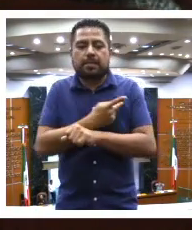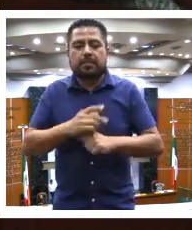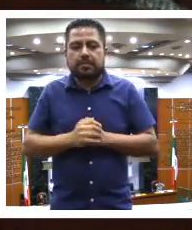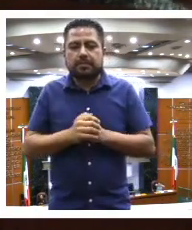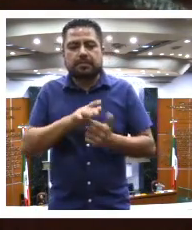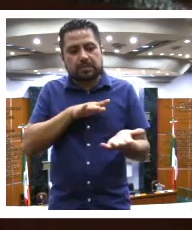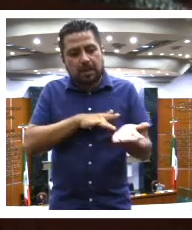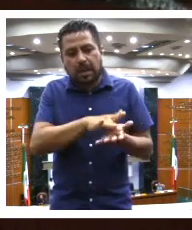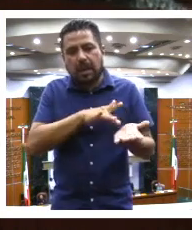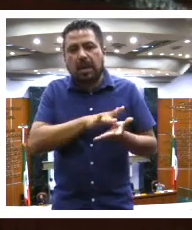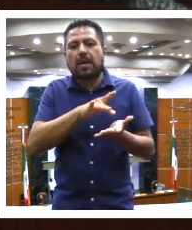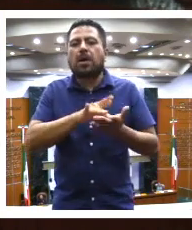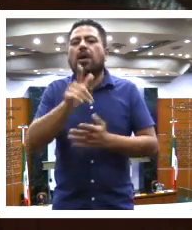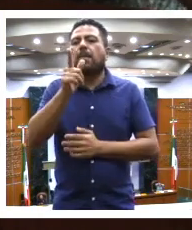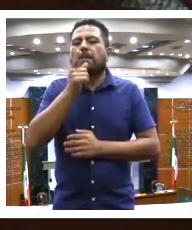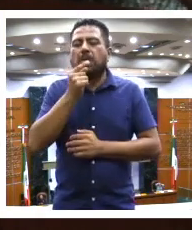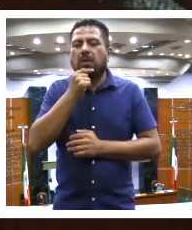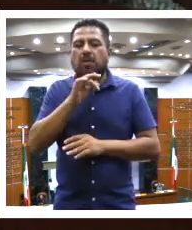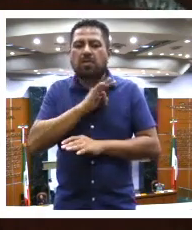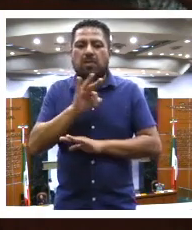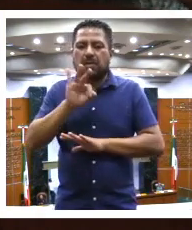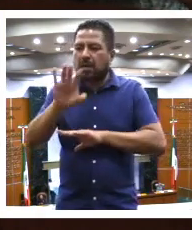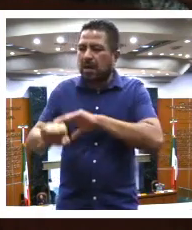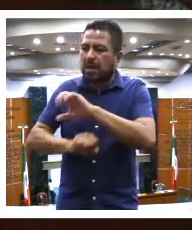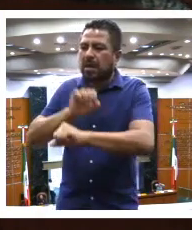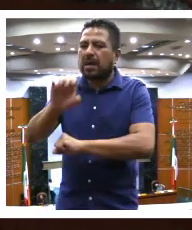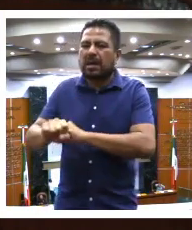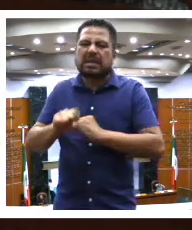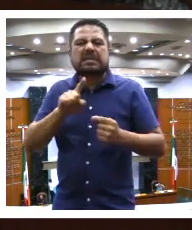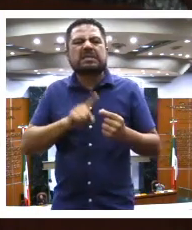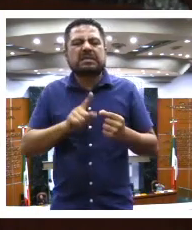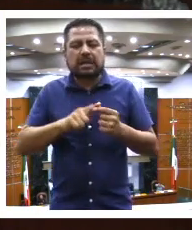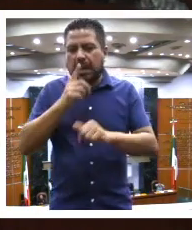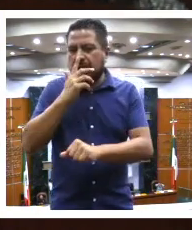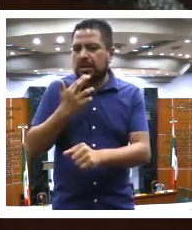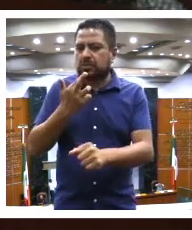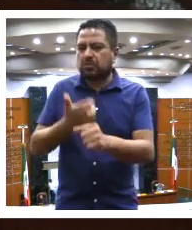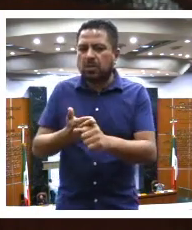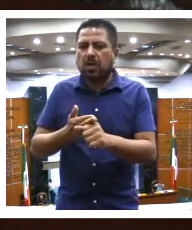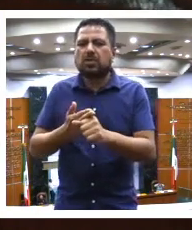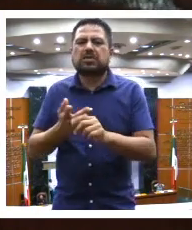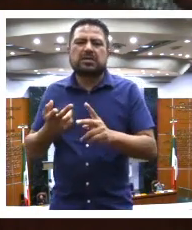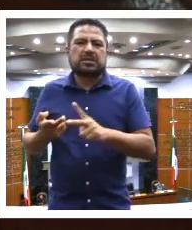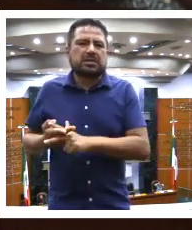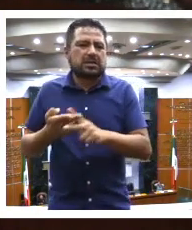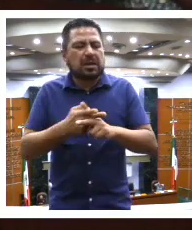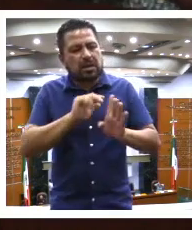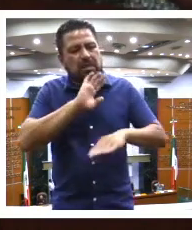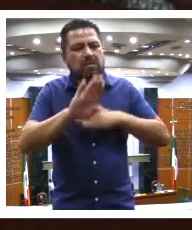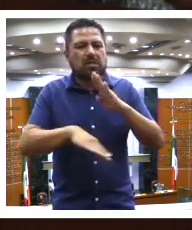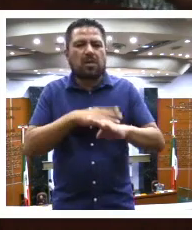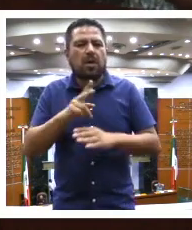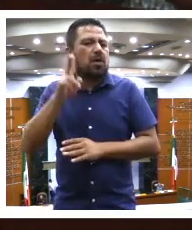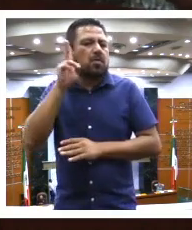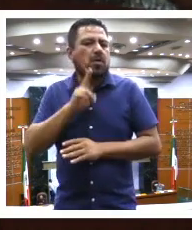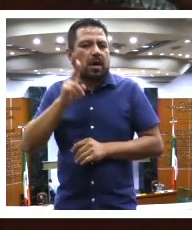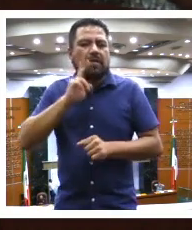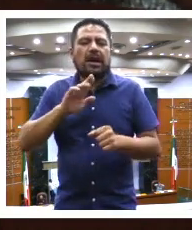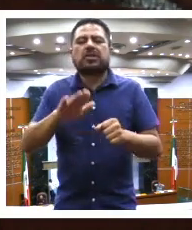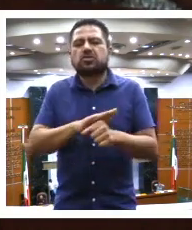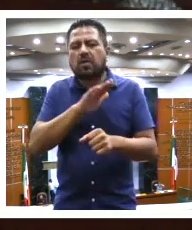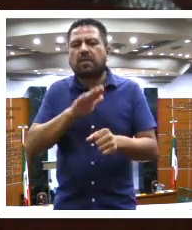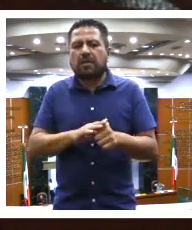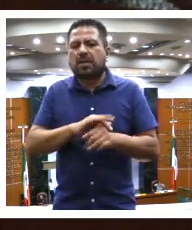apoyar a los cuerpos policiales a capturar a los perpetradores de dichos crímenes proveyendo de pruebas suficientes